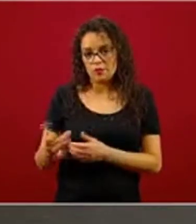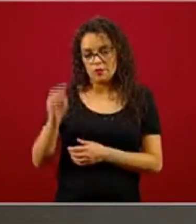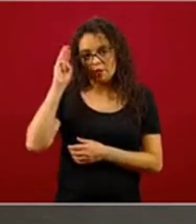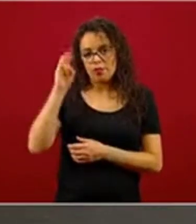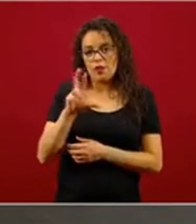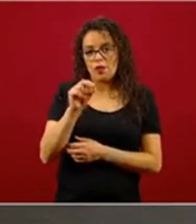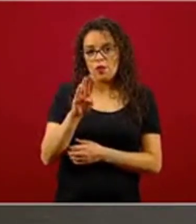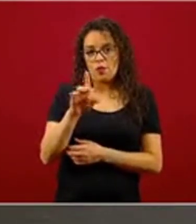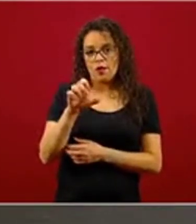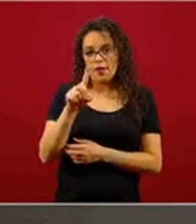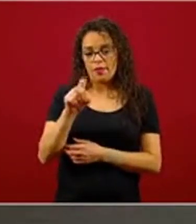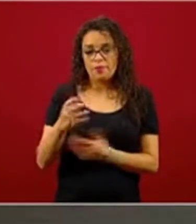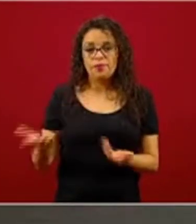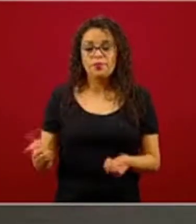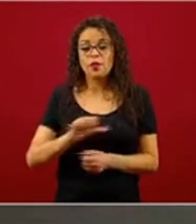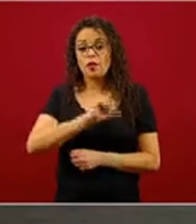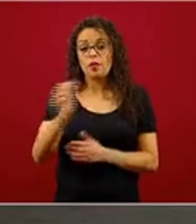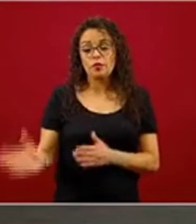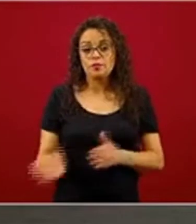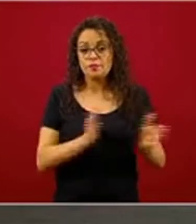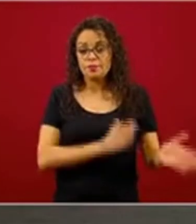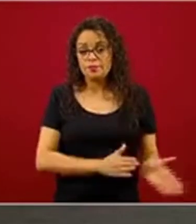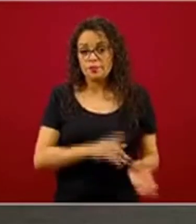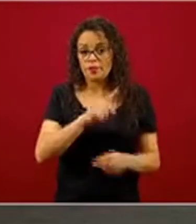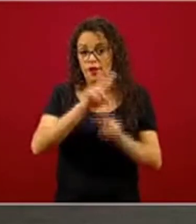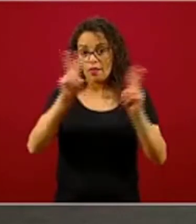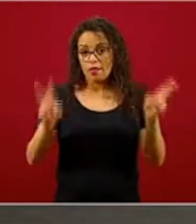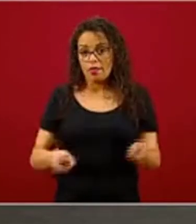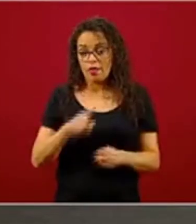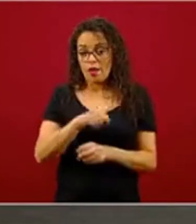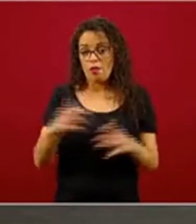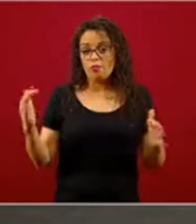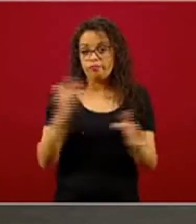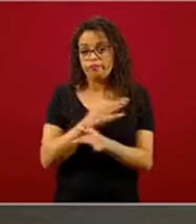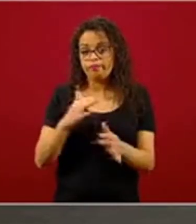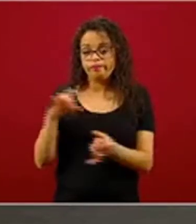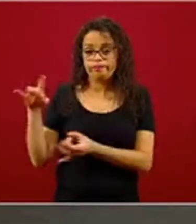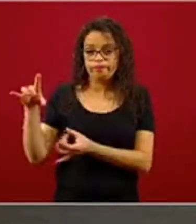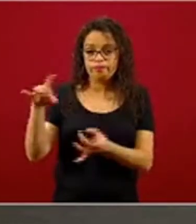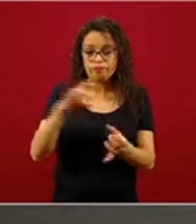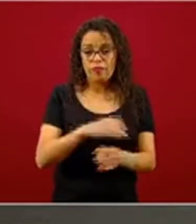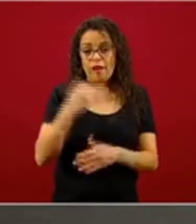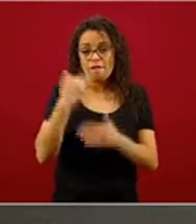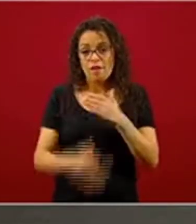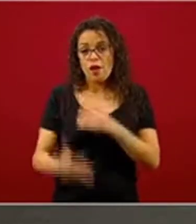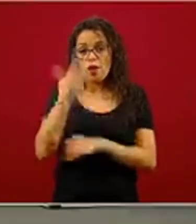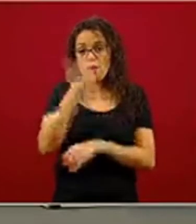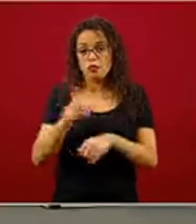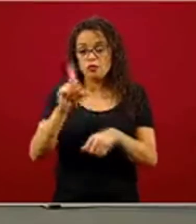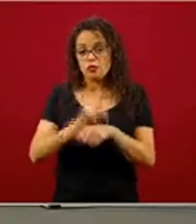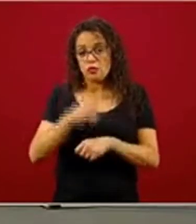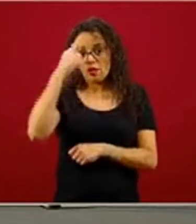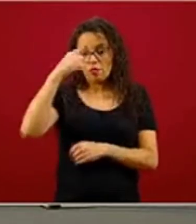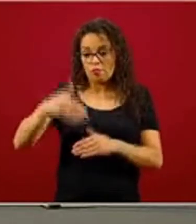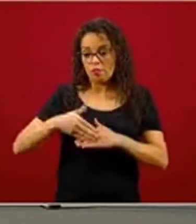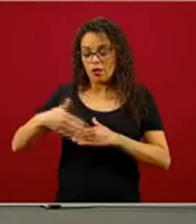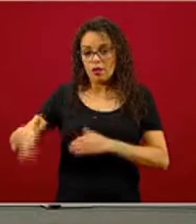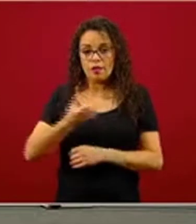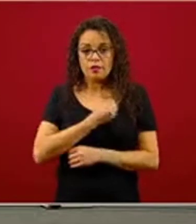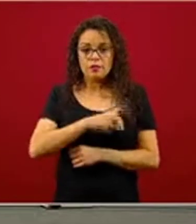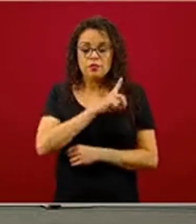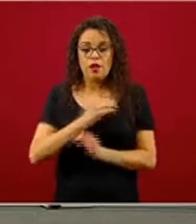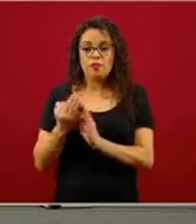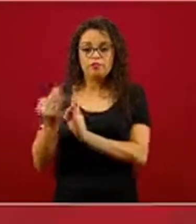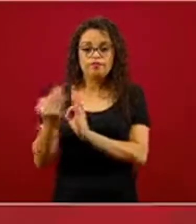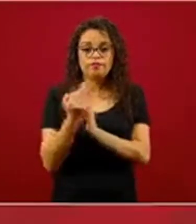movilidad, nos quedan 8 días de la Jornada Nacional de Sana Distancia, ocho días valiosísimos, ocho días para